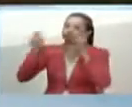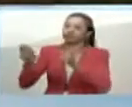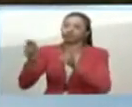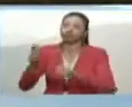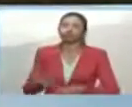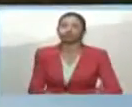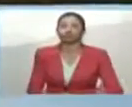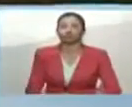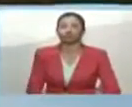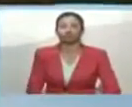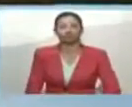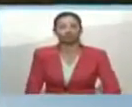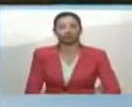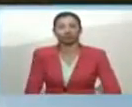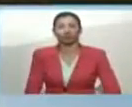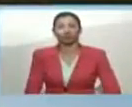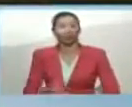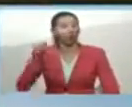Hoy se instaló.